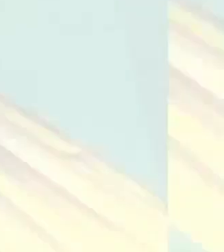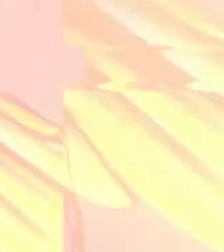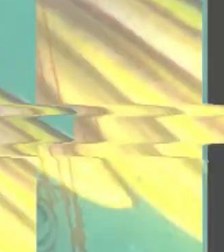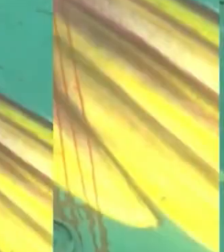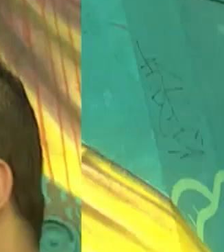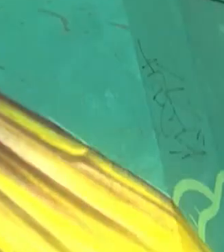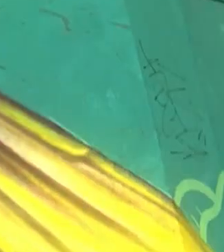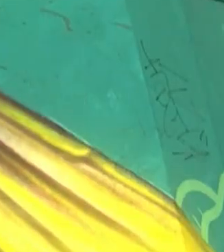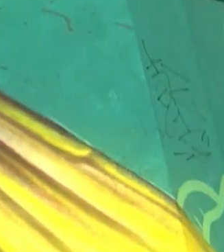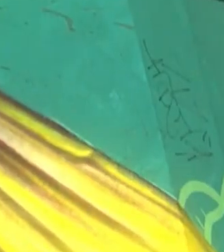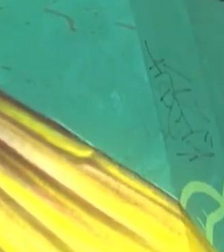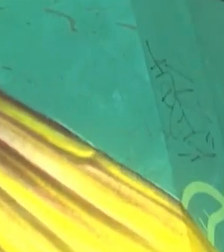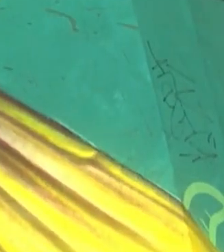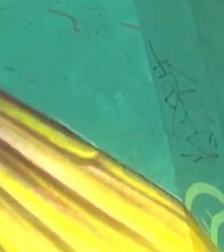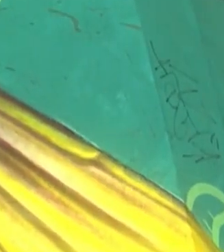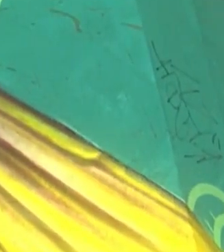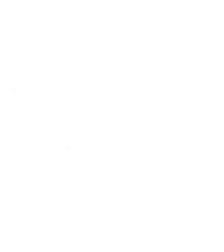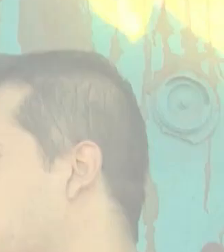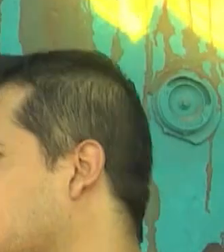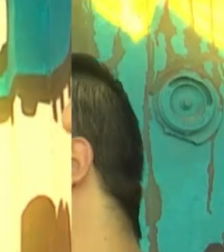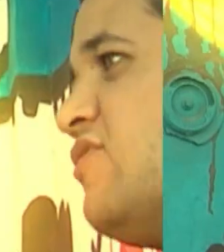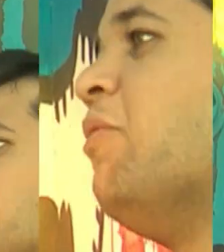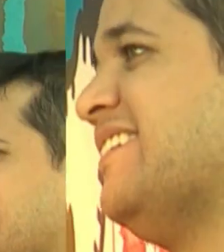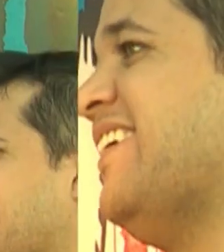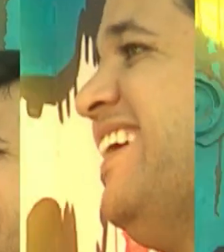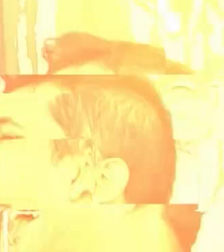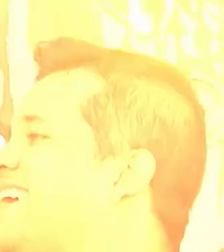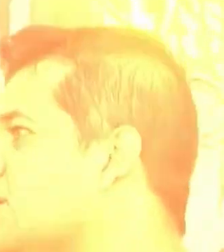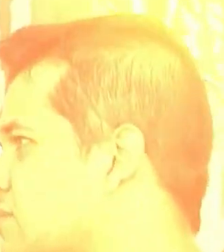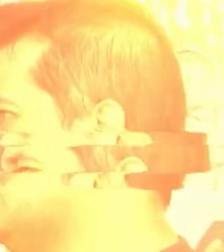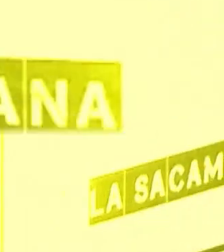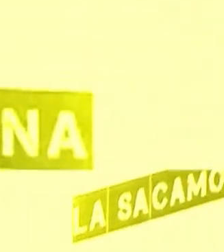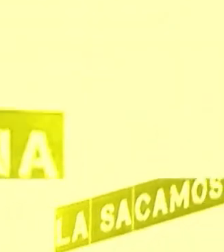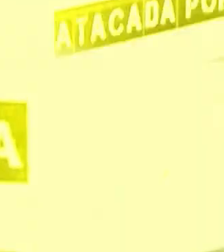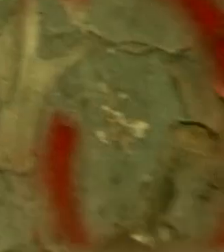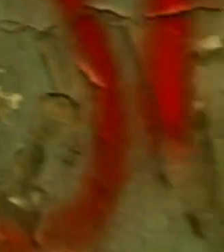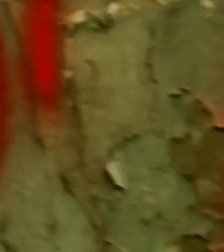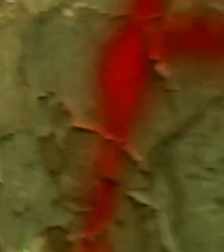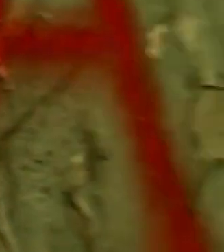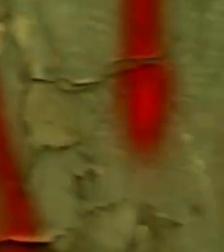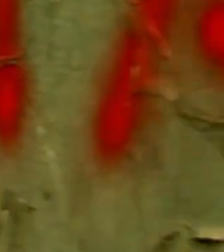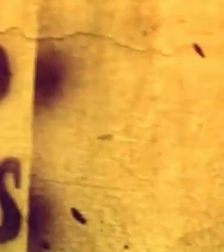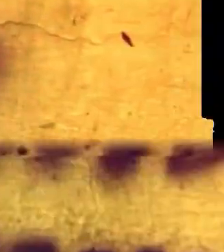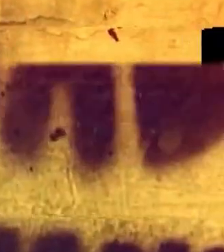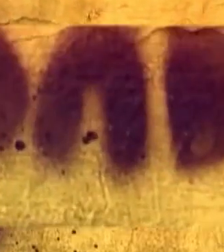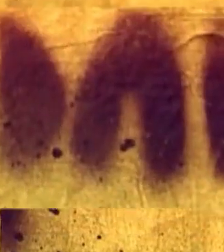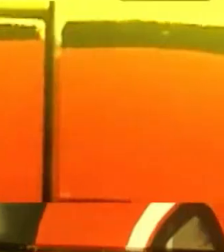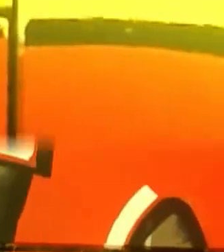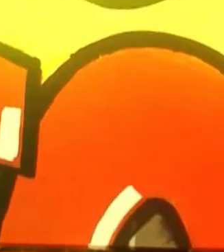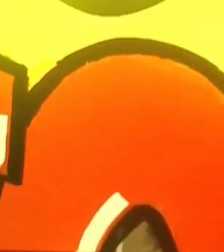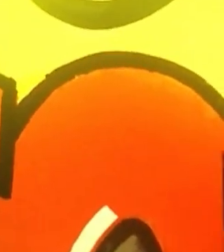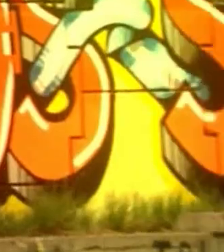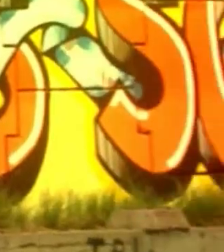Somos dos, somos dos, somos dos. Somos dos, somos dos, somos dos. Somos dos, somos dos, somos dos, somos